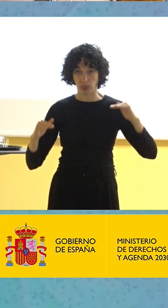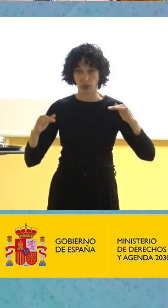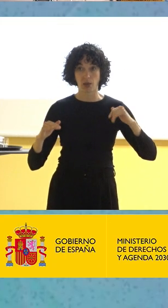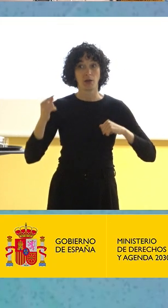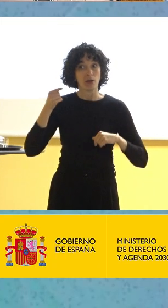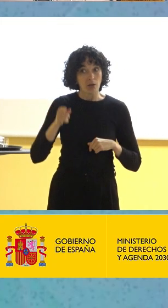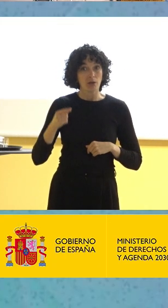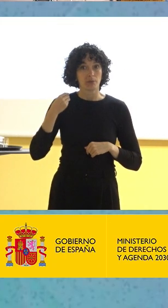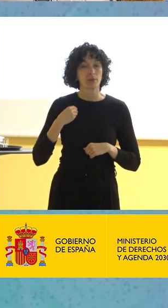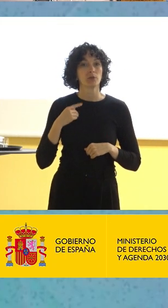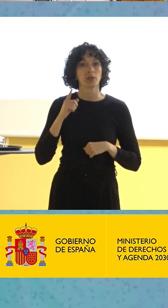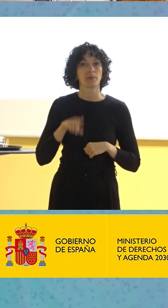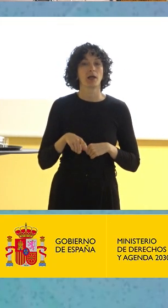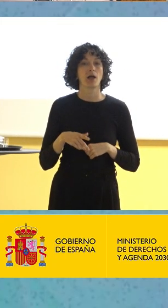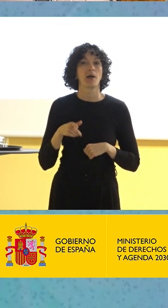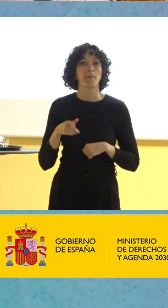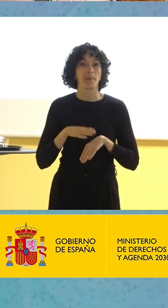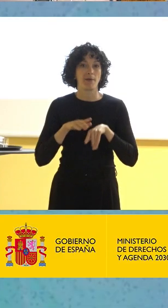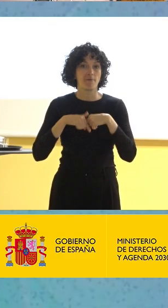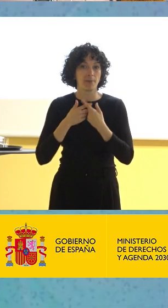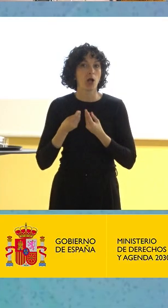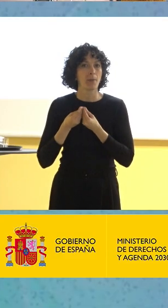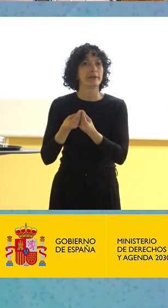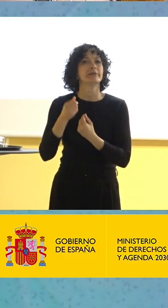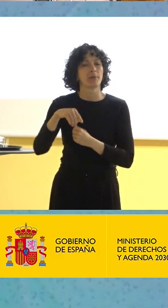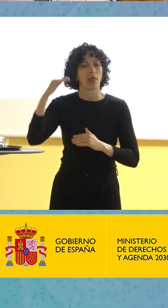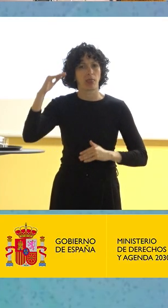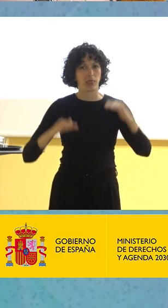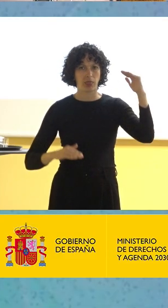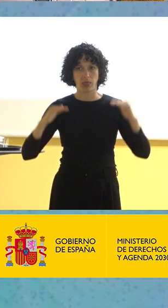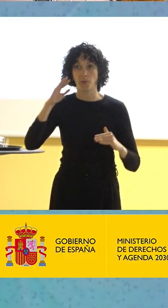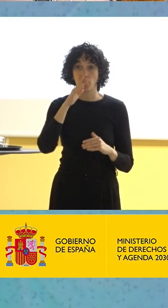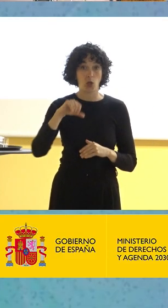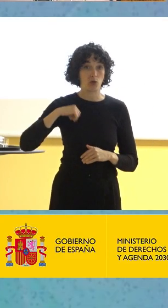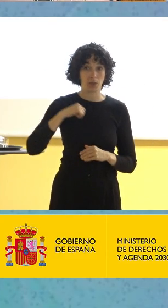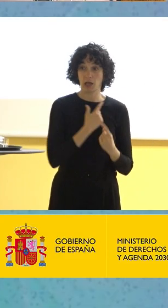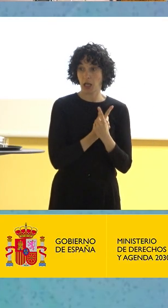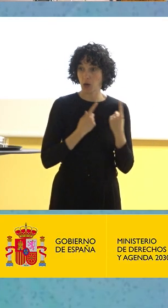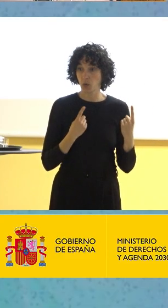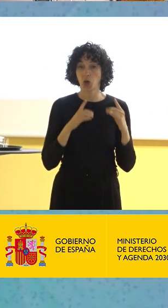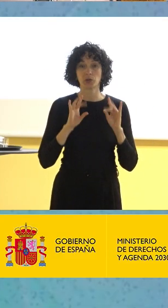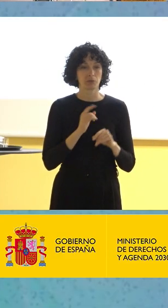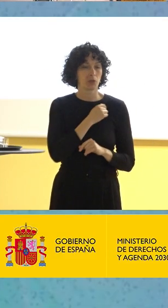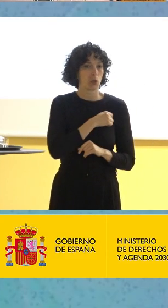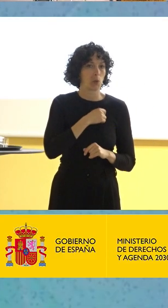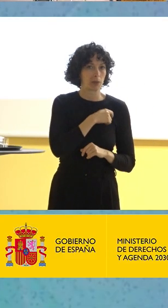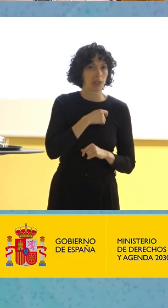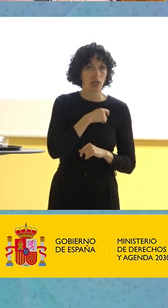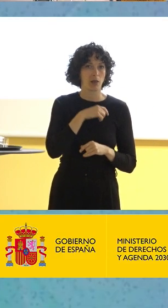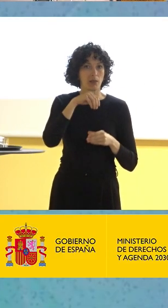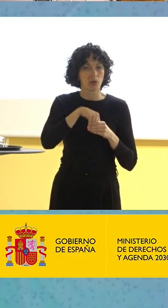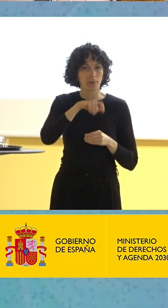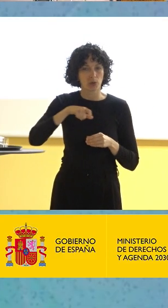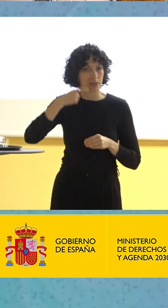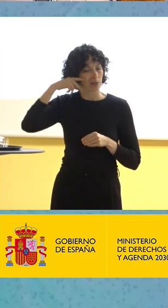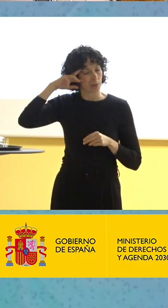vamos a ver manifestadas en el acompañamiento que se hace a las familias, porque mientras que hay hospitales que sí que cuentan con comités formados por